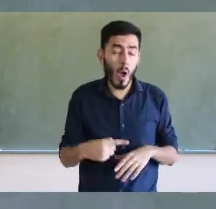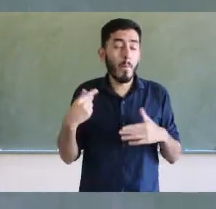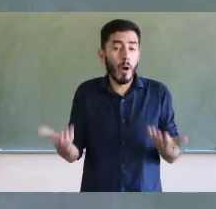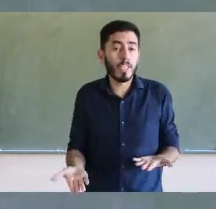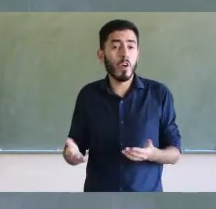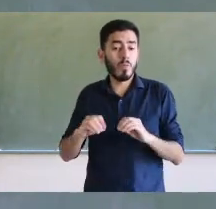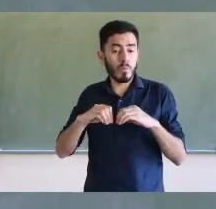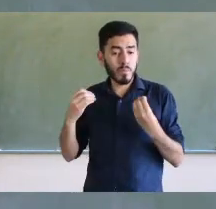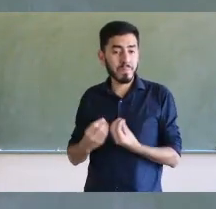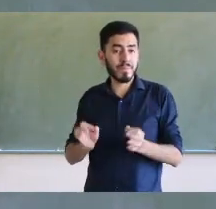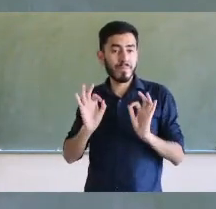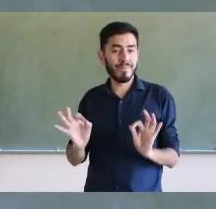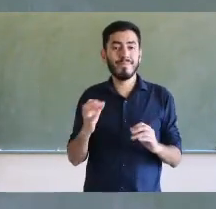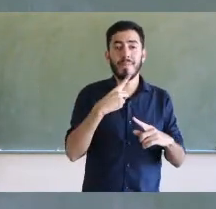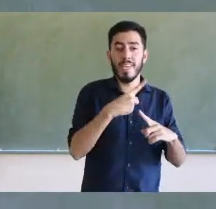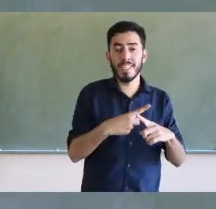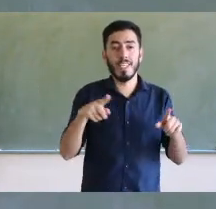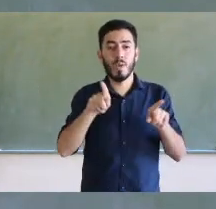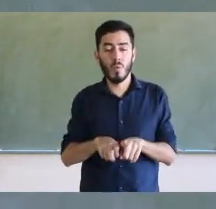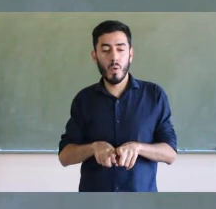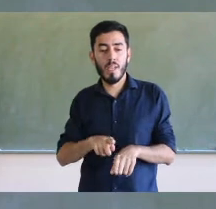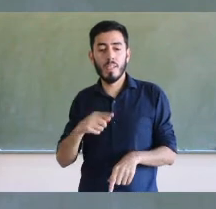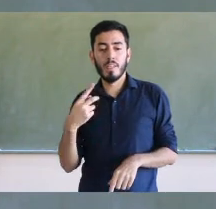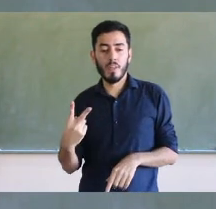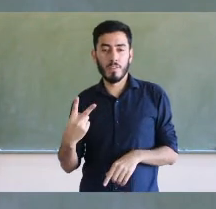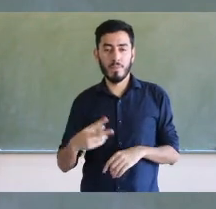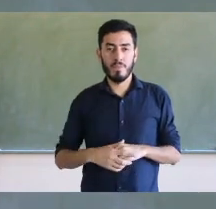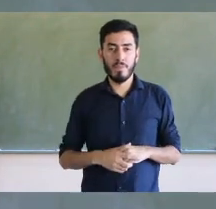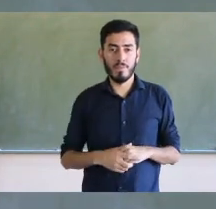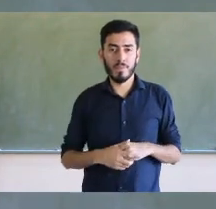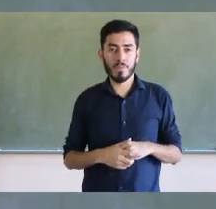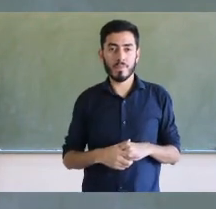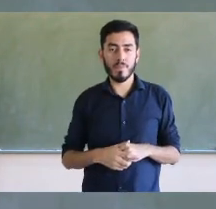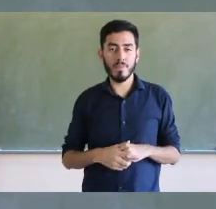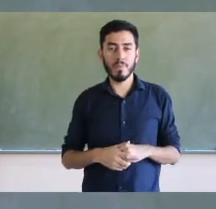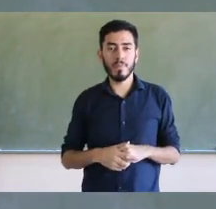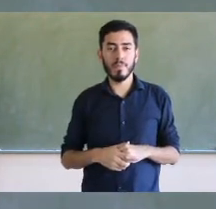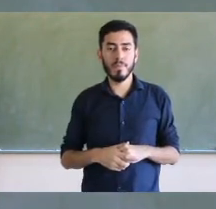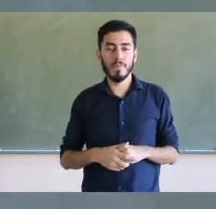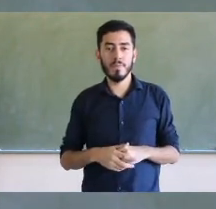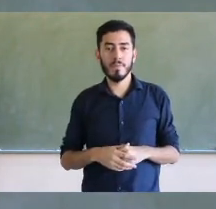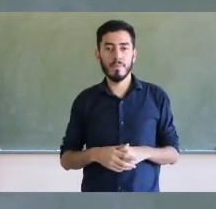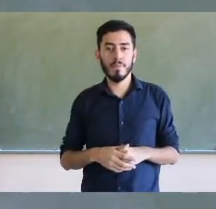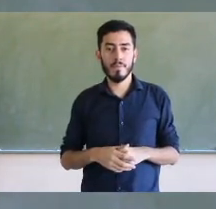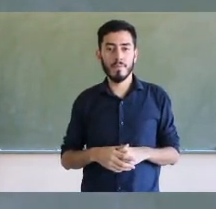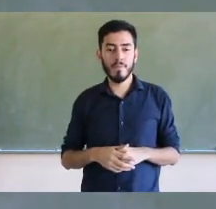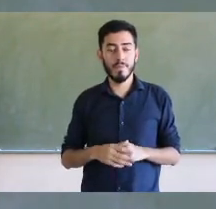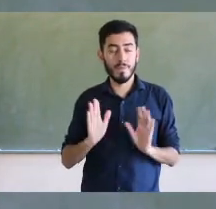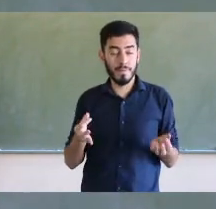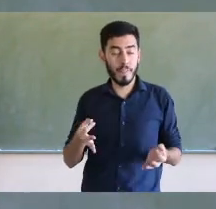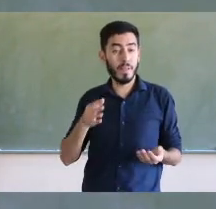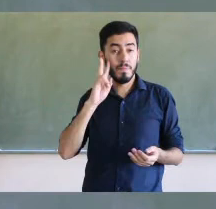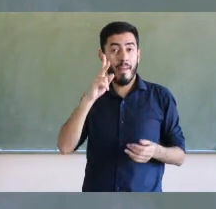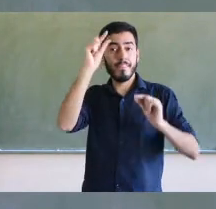obtuve el resultado de mi ecuación. x igual a 2. Fíjense